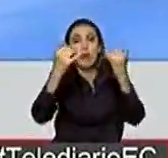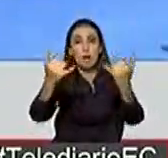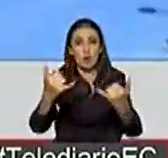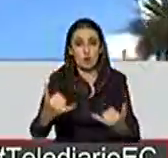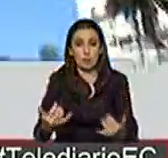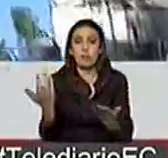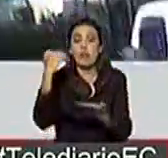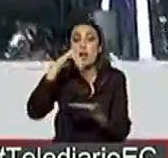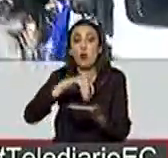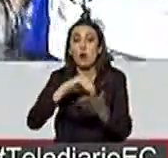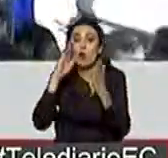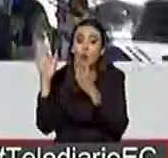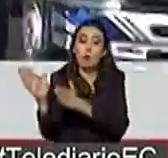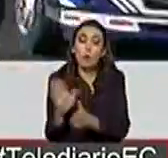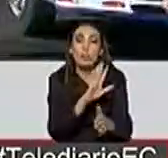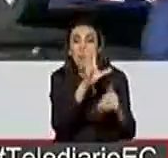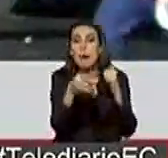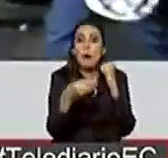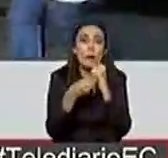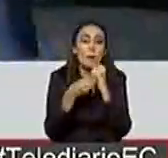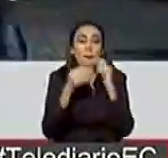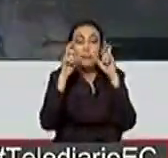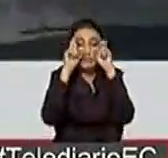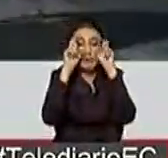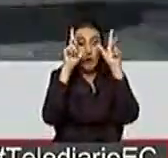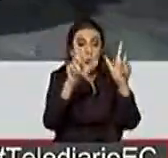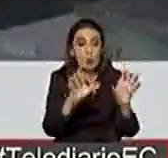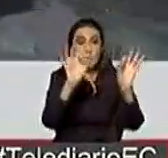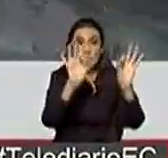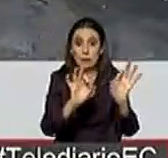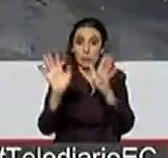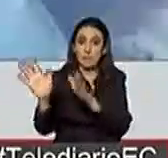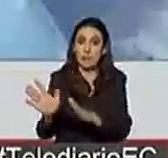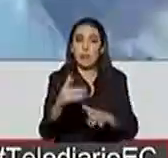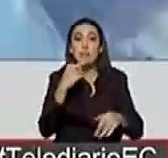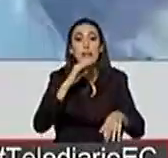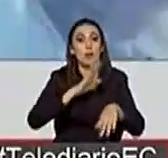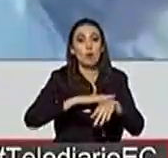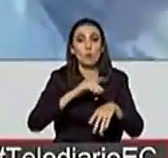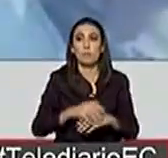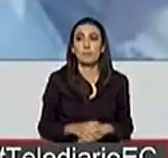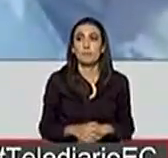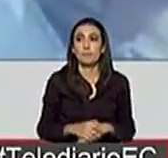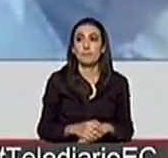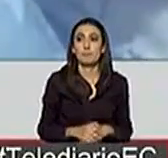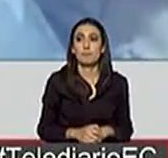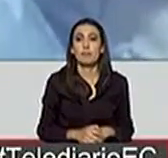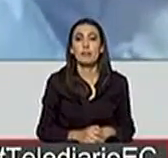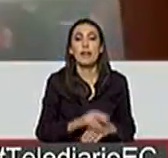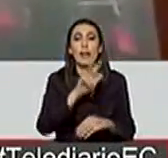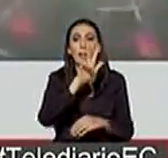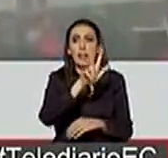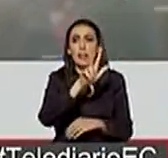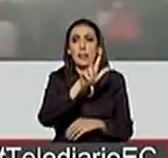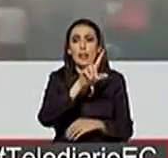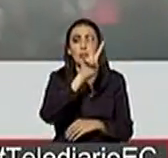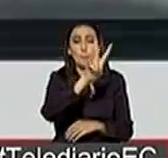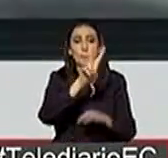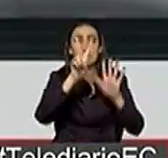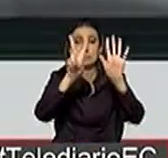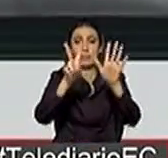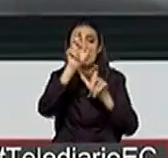podrá ser adjuntado en la investigación que la fiscalía realice sobre este acto delictivo 37 personas fueron detenidas para